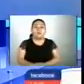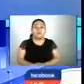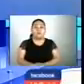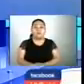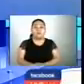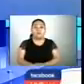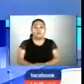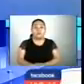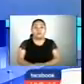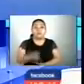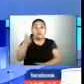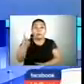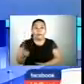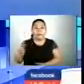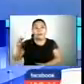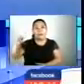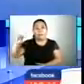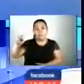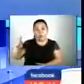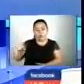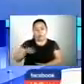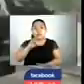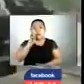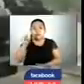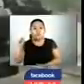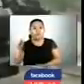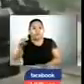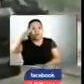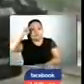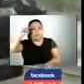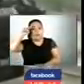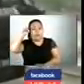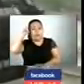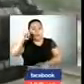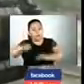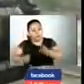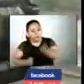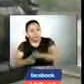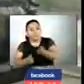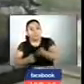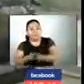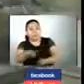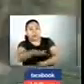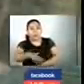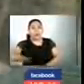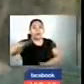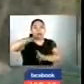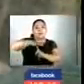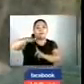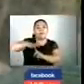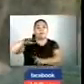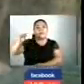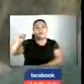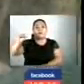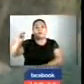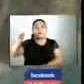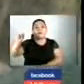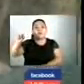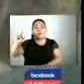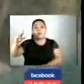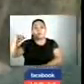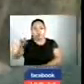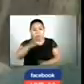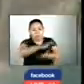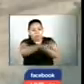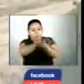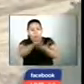El ministro de Obras Públicas dice que la institución sigue realizando trabajo de mitigación en la residencia de Santa Lucía, esto en el municipio de Ilopango, y tareas